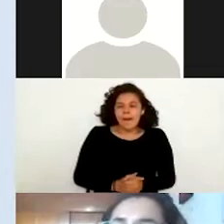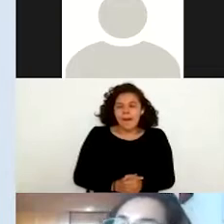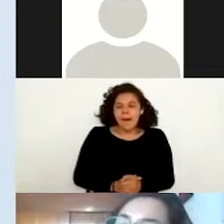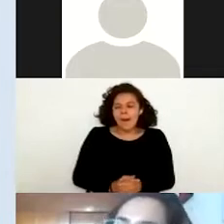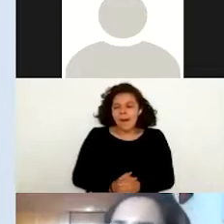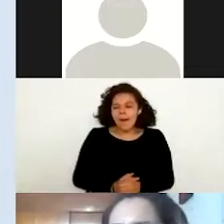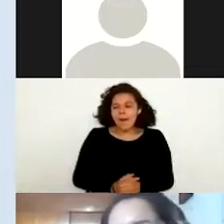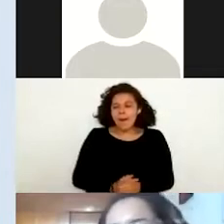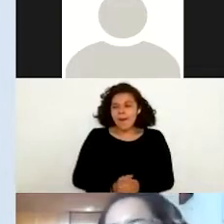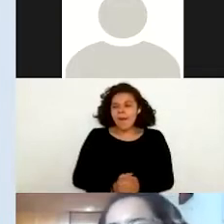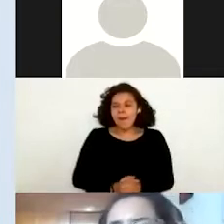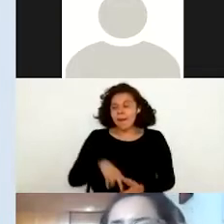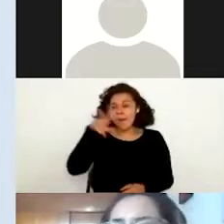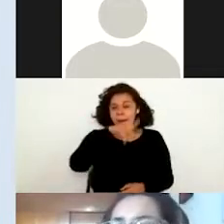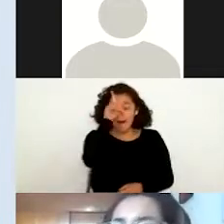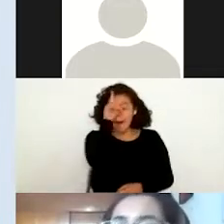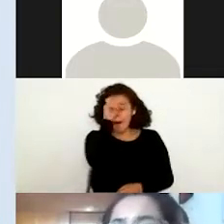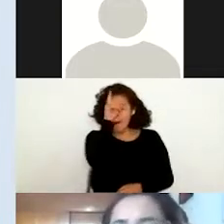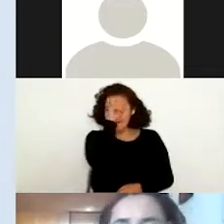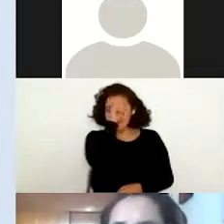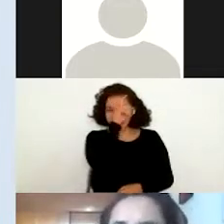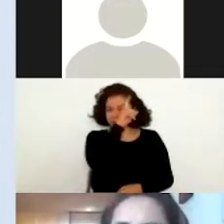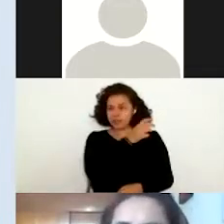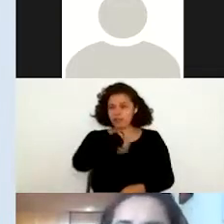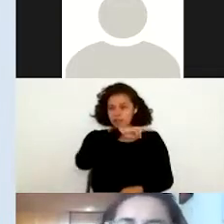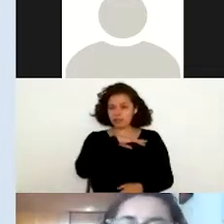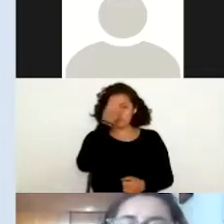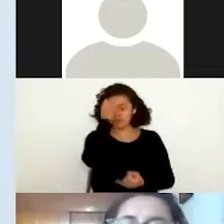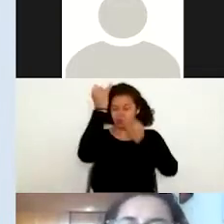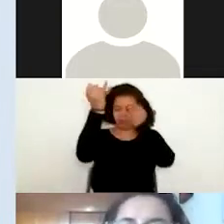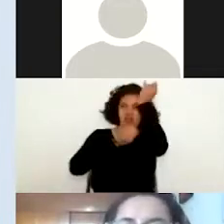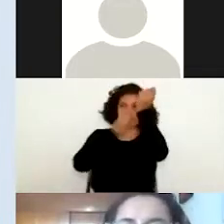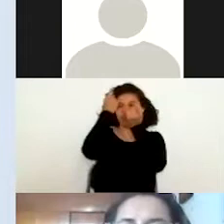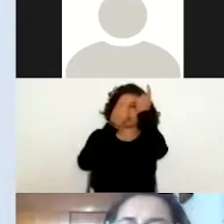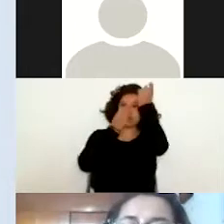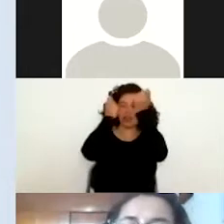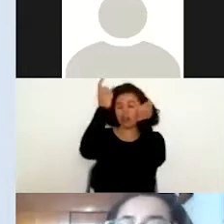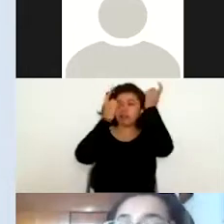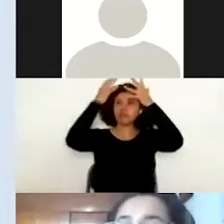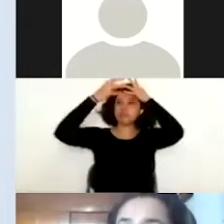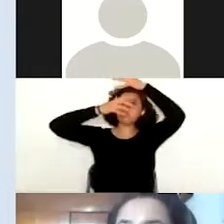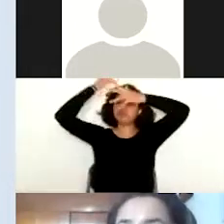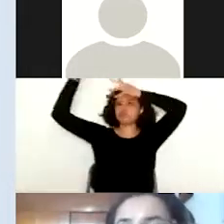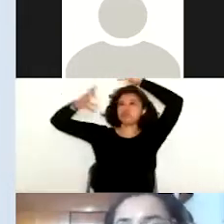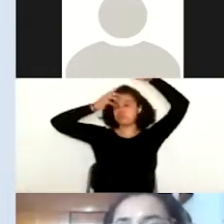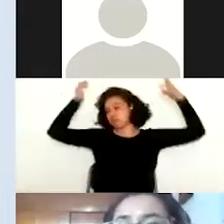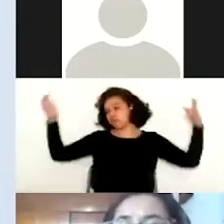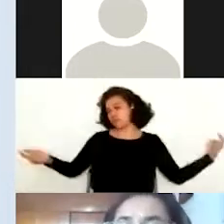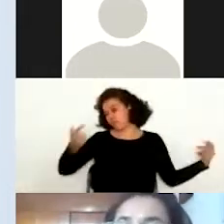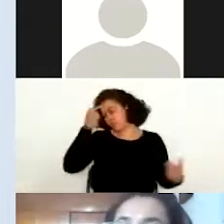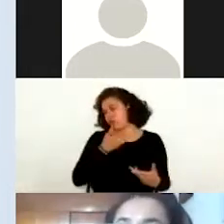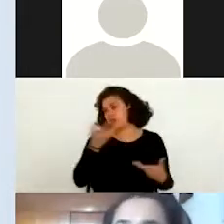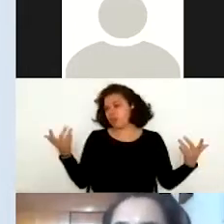digamos que es complicado poner en juego nuestra creatividad para sacar, para implementar actividades, ¿no?